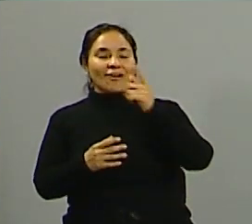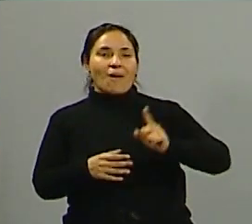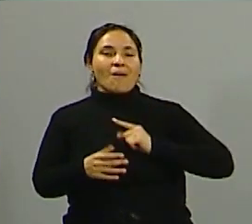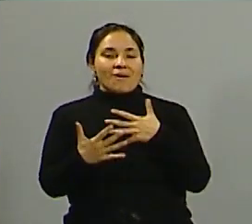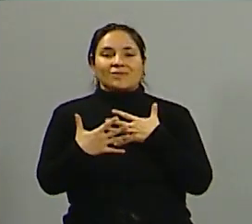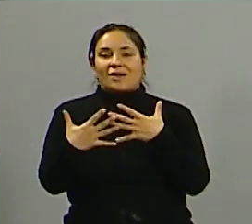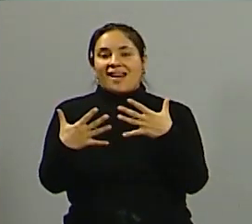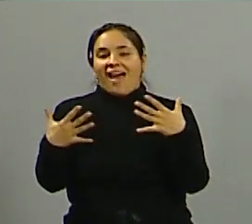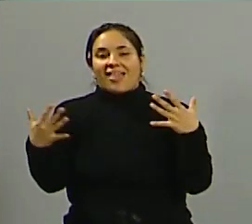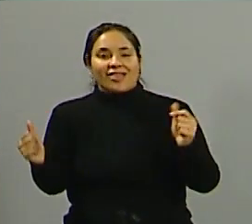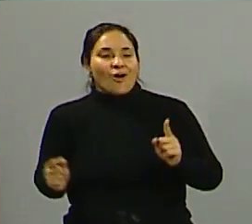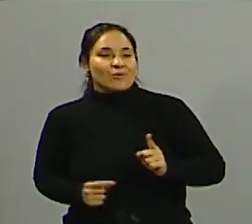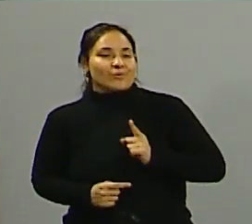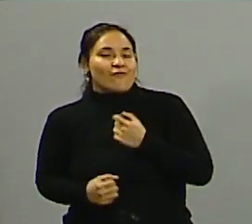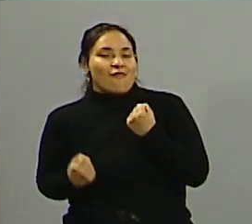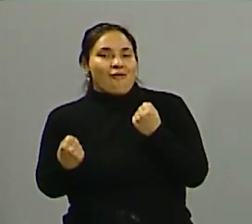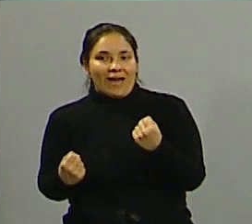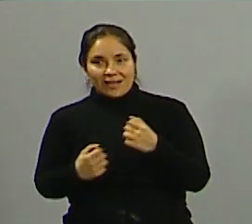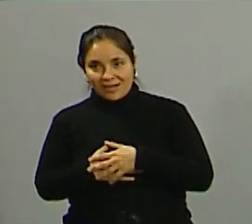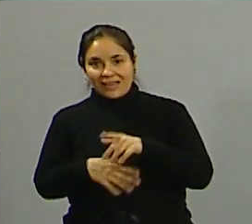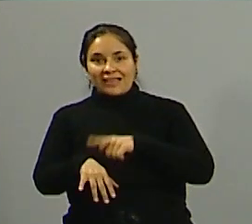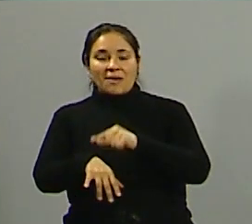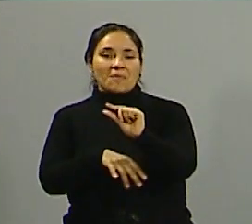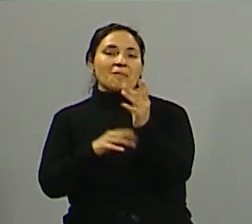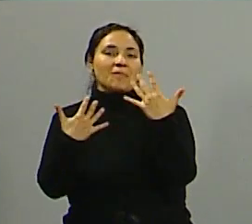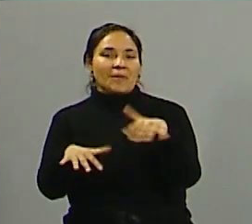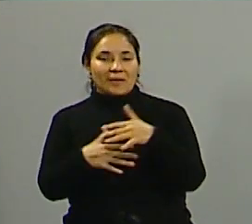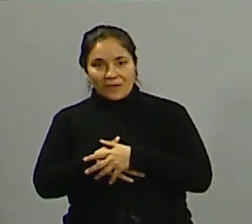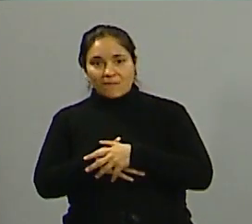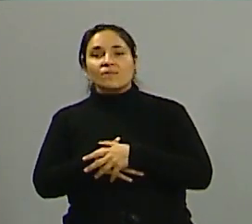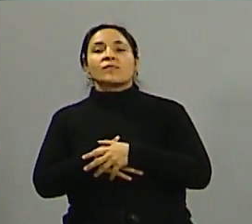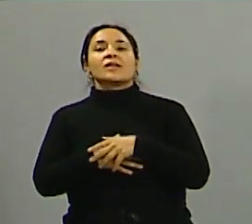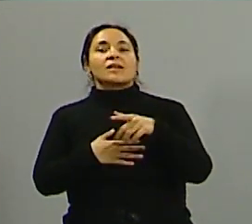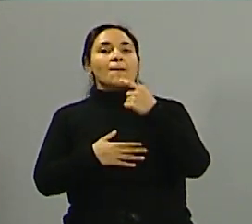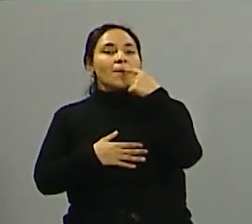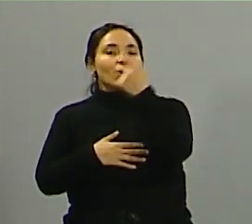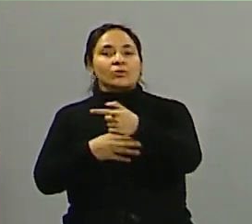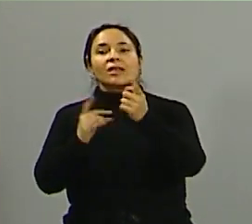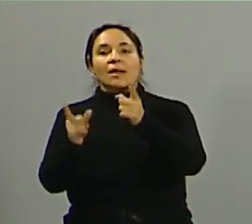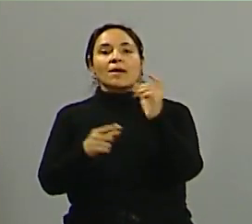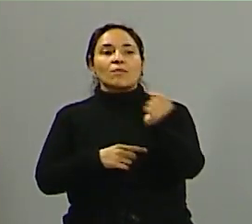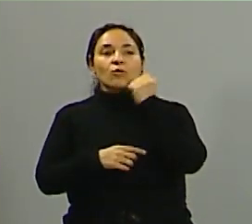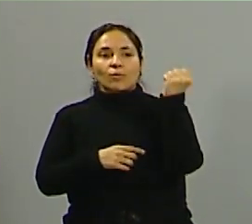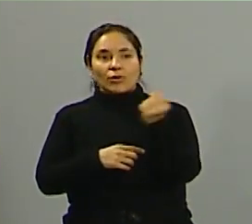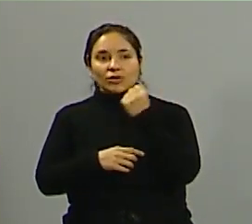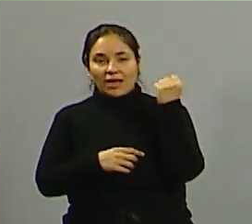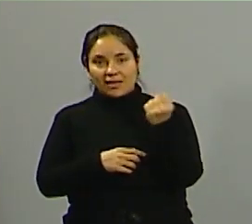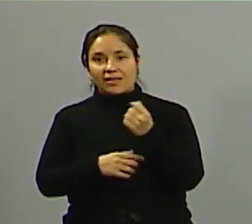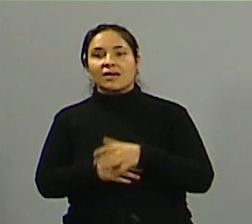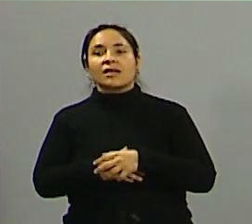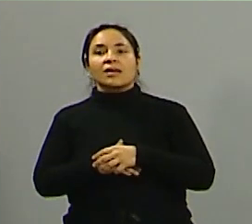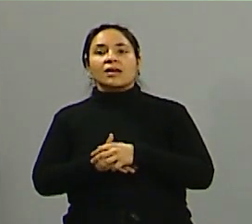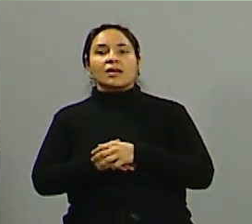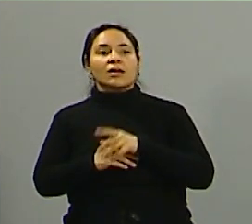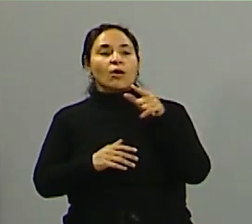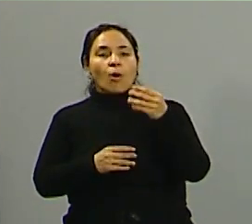agrando, ahí nos agrandamos un poco. Mira, Roberto, me queda poco tiempo, pero no quiero dejar de preguntarte esto que nos parece importante, que es, bueno, vos decías cómo él va